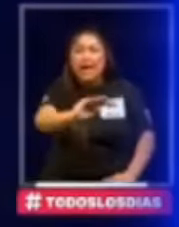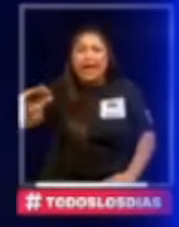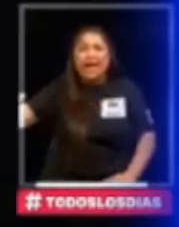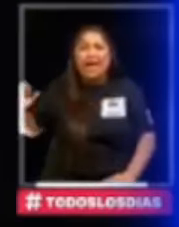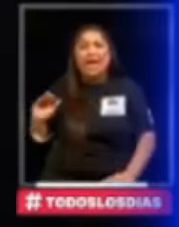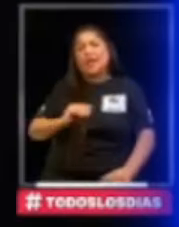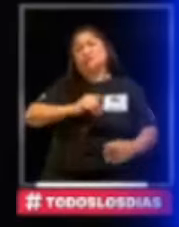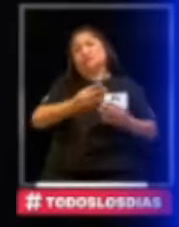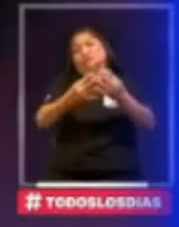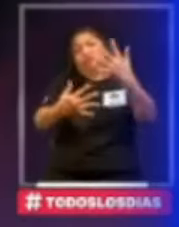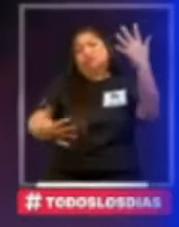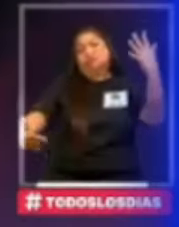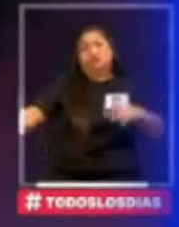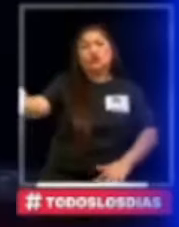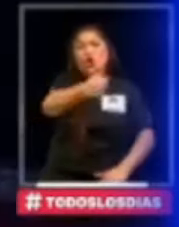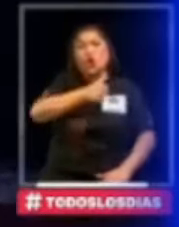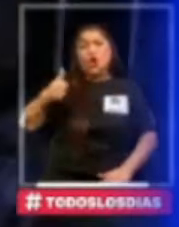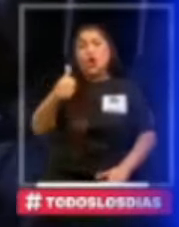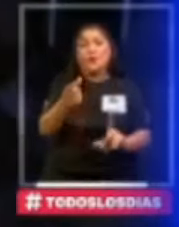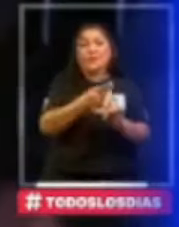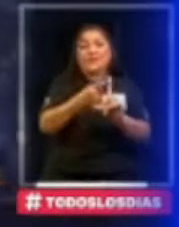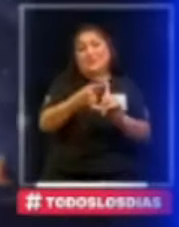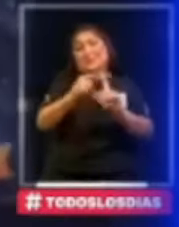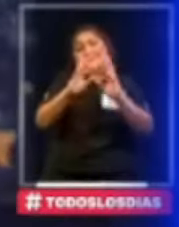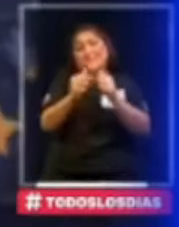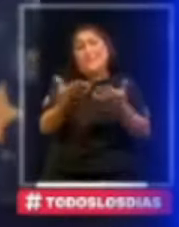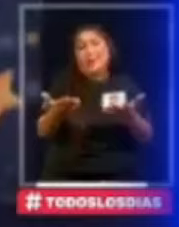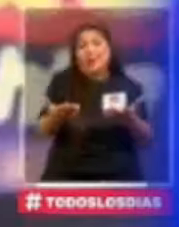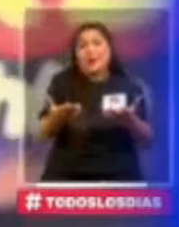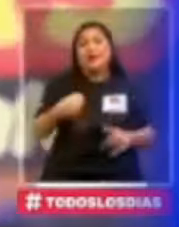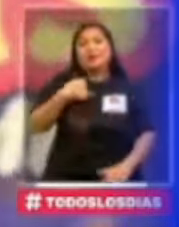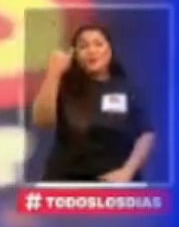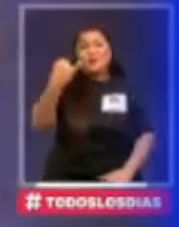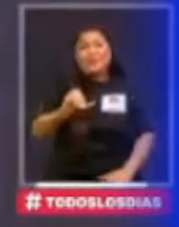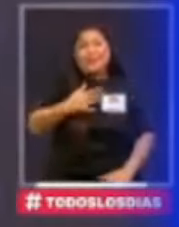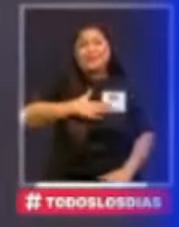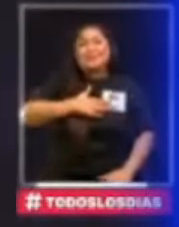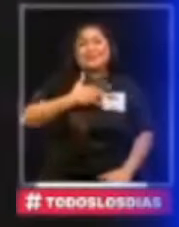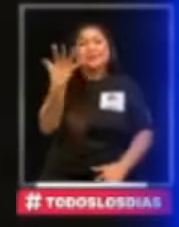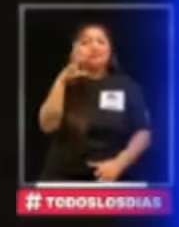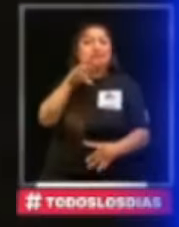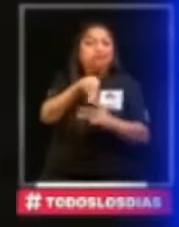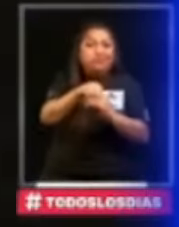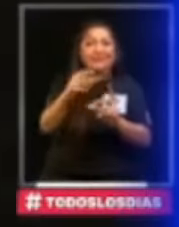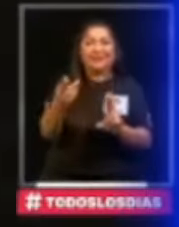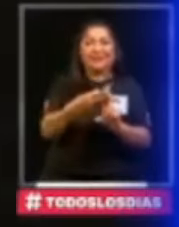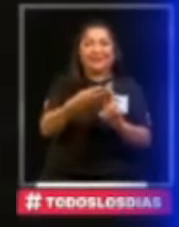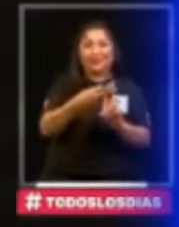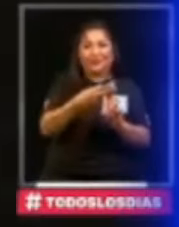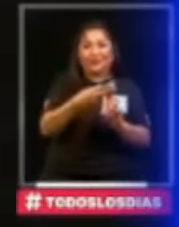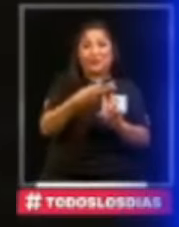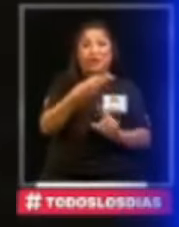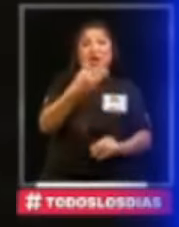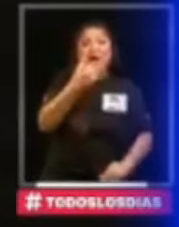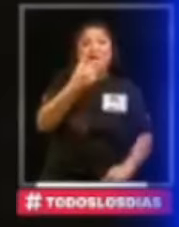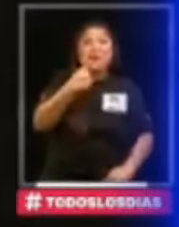allegados. Entonces el circo, ante todo, es una familia. Y yo siempre me sentí parte de la Teletón. Por eso que me llegó tanto al corazón